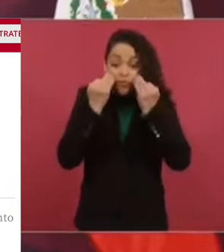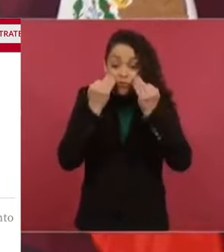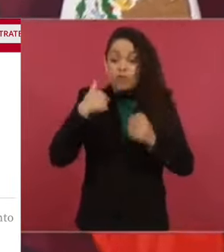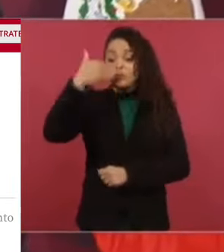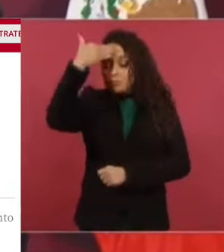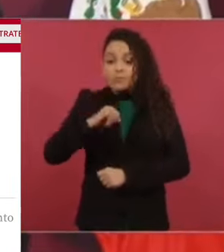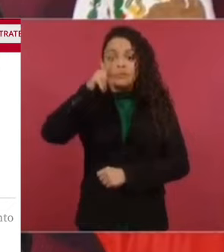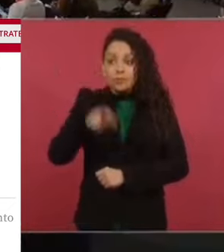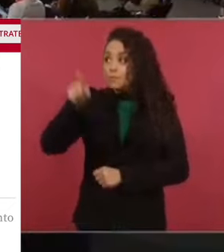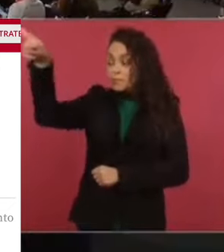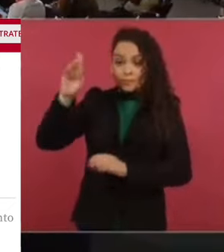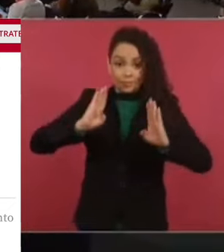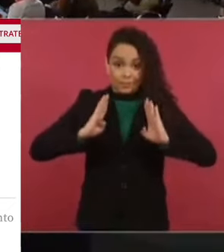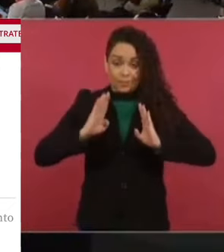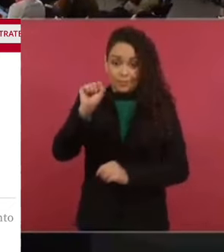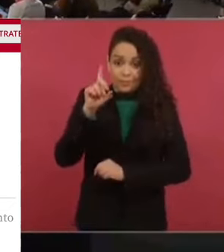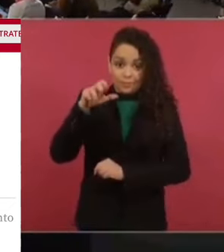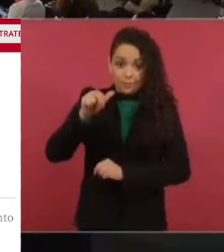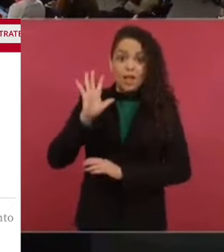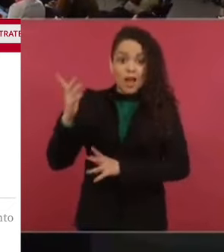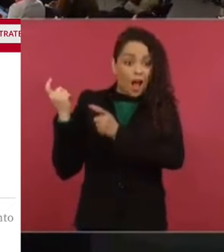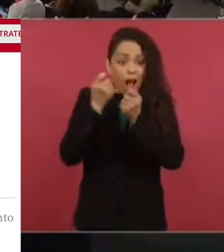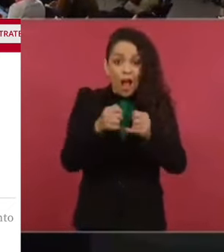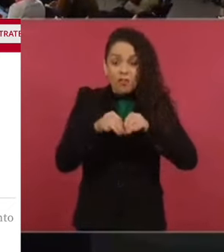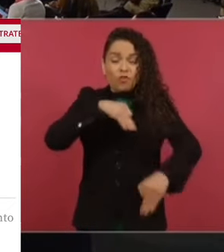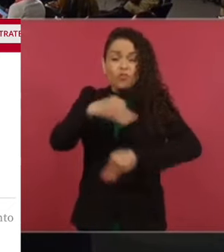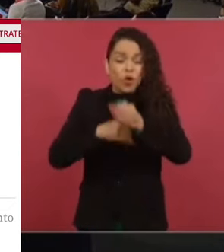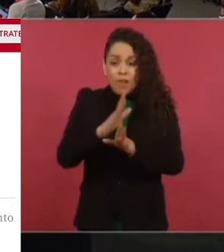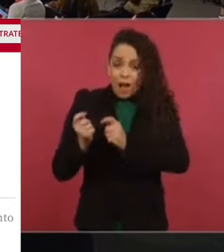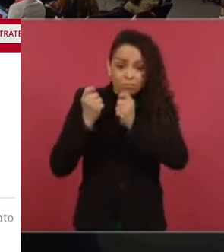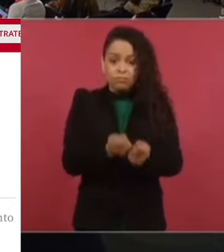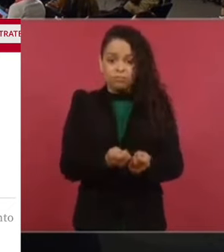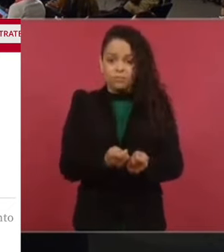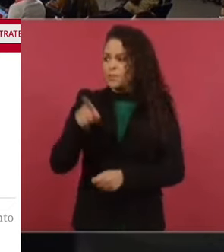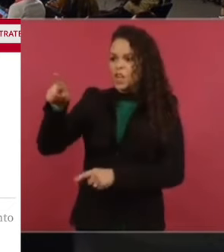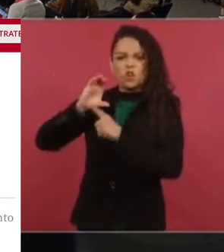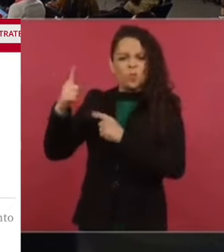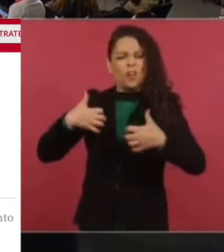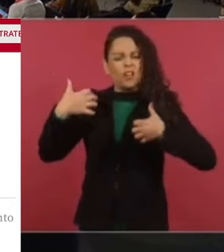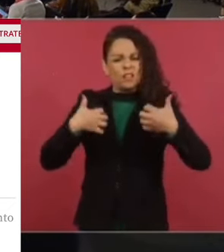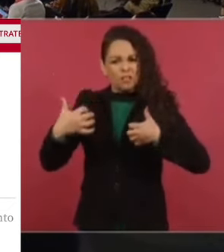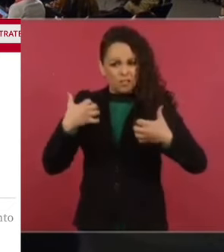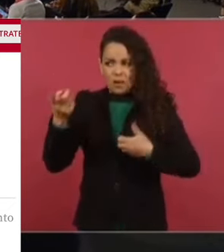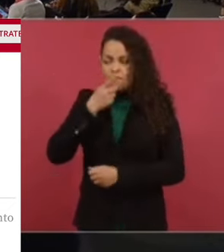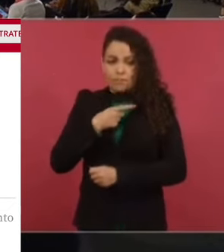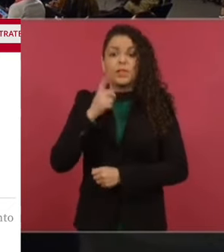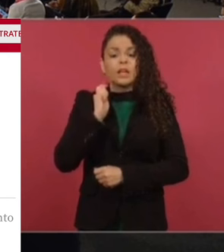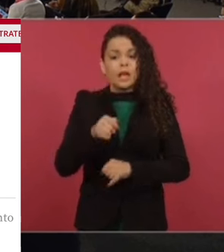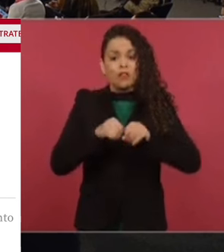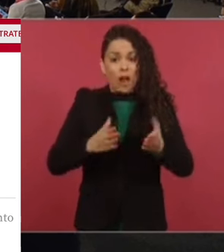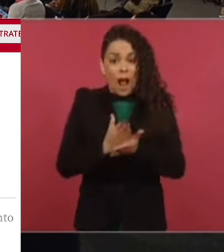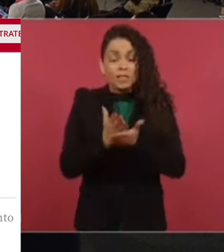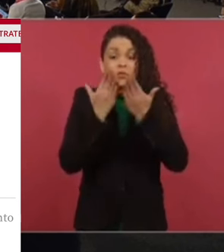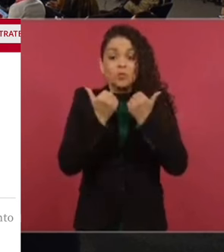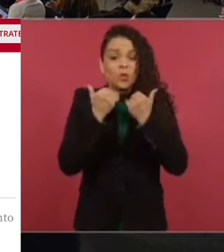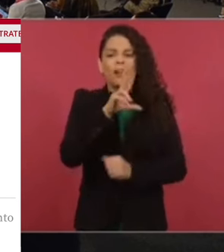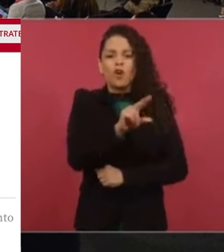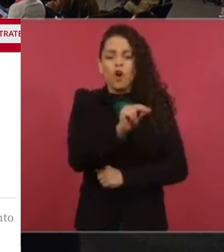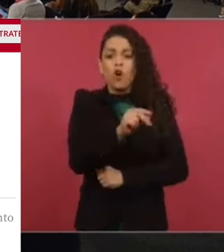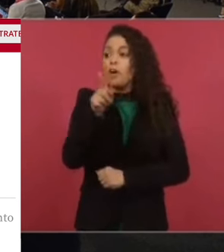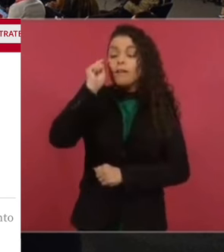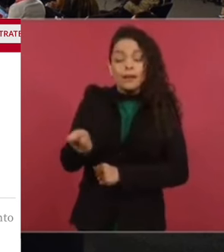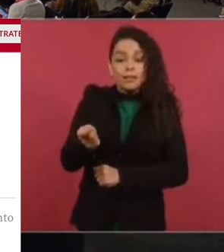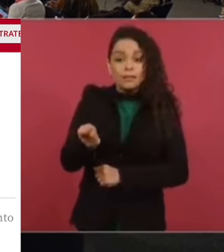Secretaría de Defensa. Hay una cuestión de lo que se quejan los investigadores del mecanismo de la Verdad Histórica. ¿No es de que no les estén dando acceso a la información? Lo que les está diciendo la Sedena es que tienen que ir